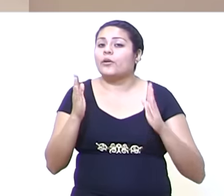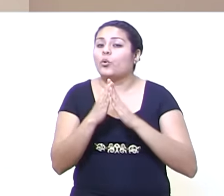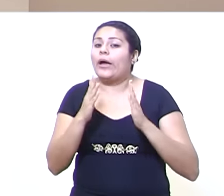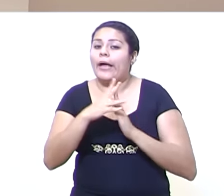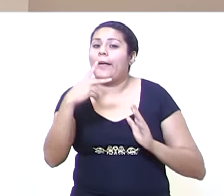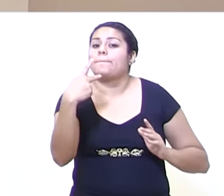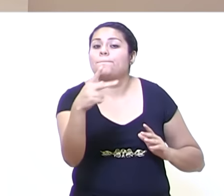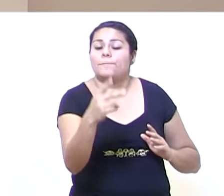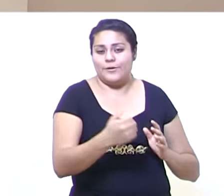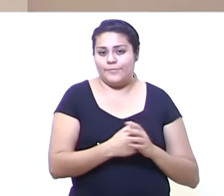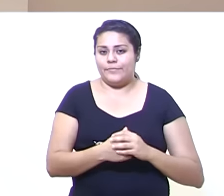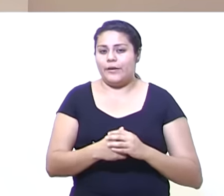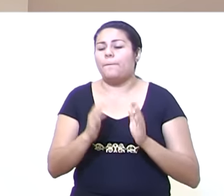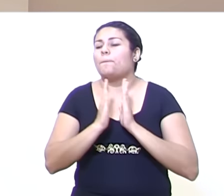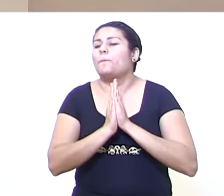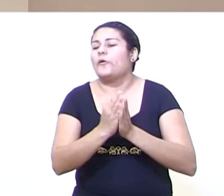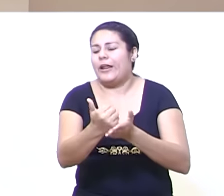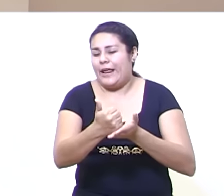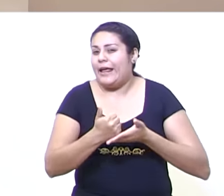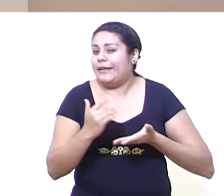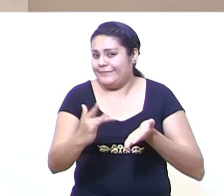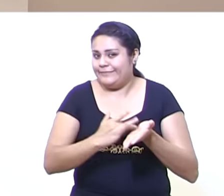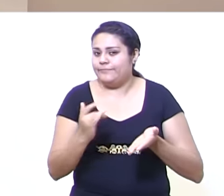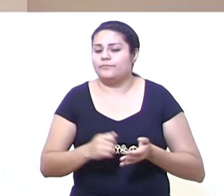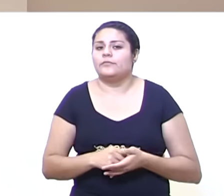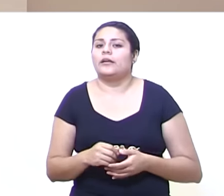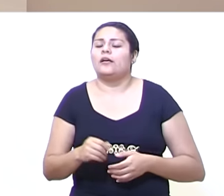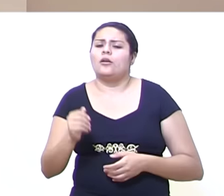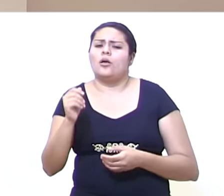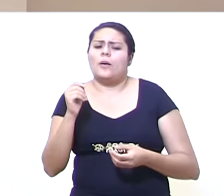ubica donde dice papá.